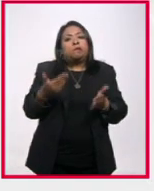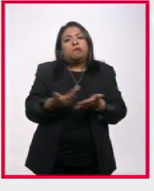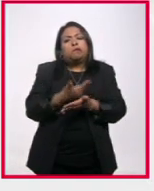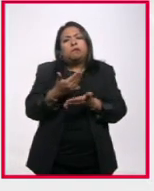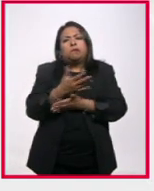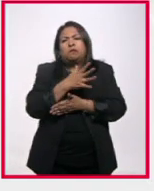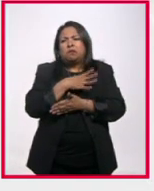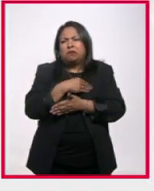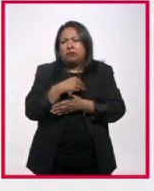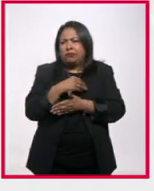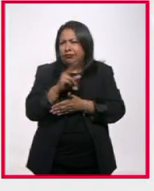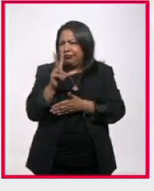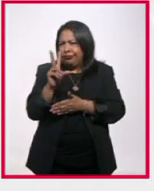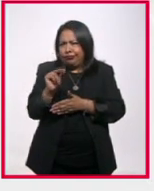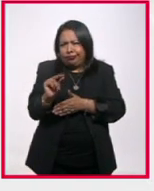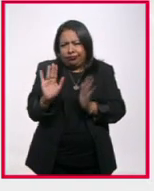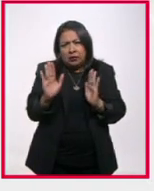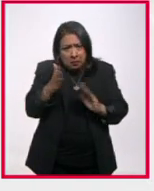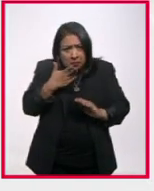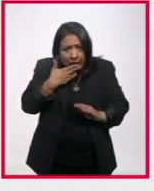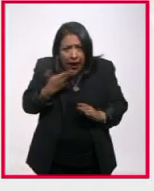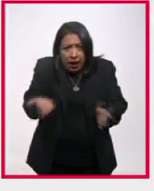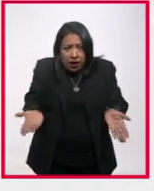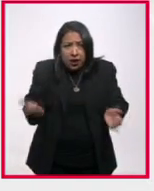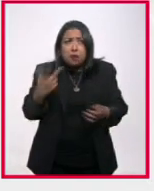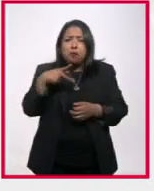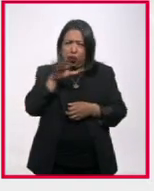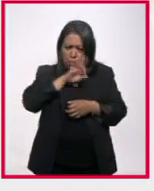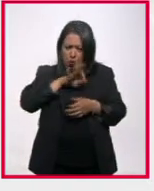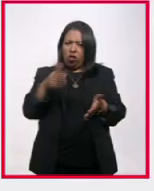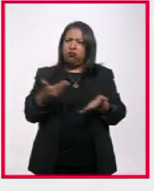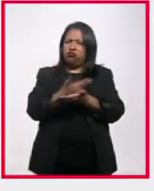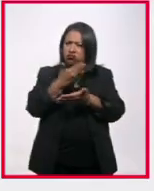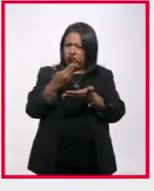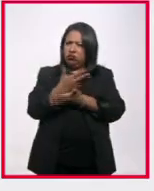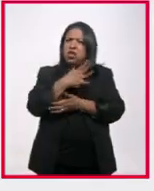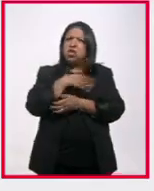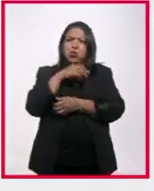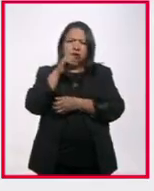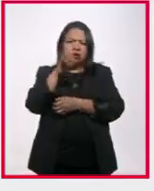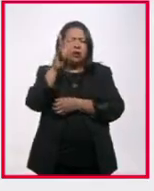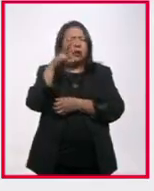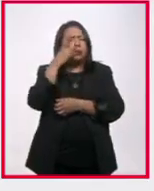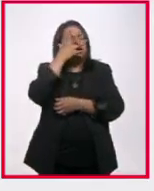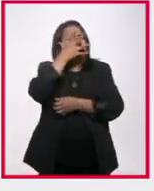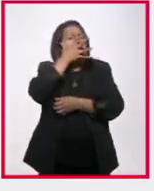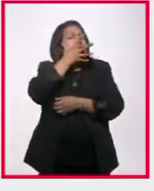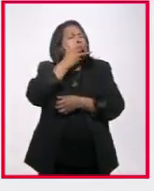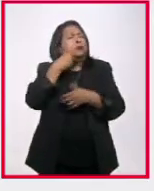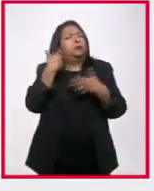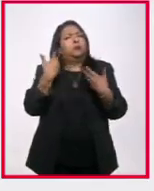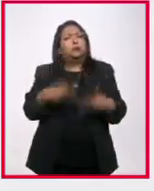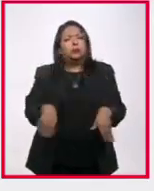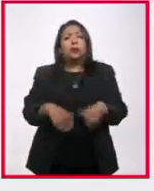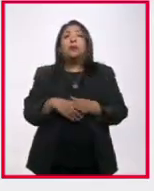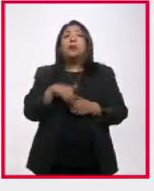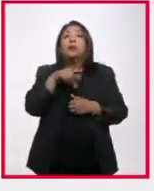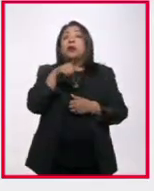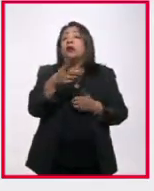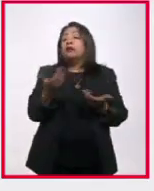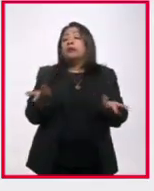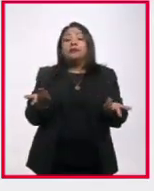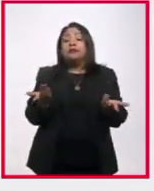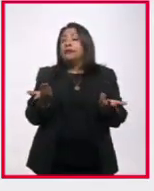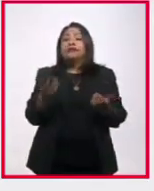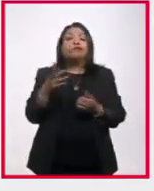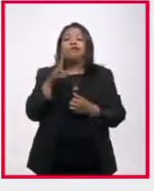Qué bien, ¿no? Pero también se puede tenerlos y es un acto increíble. Entonces no es